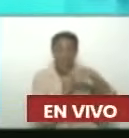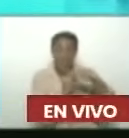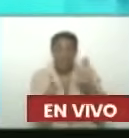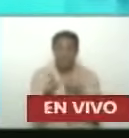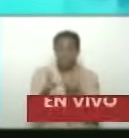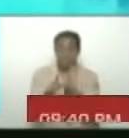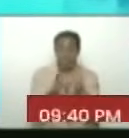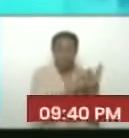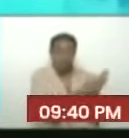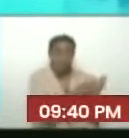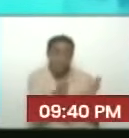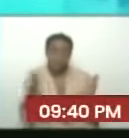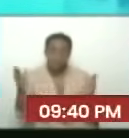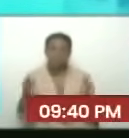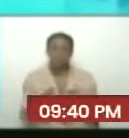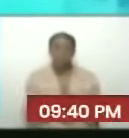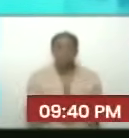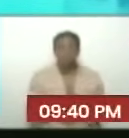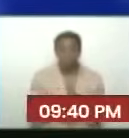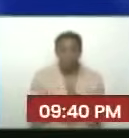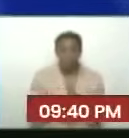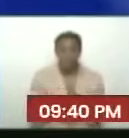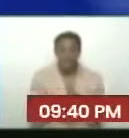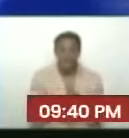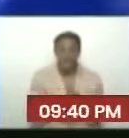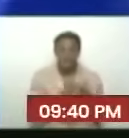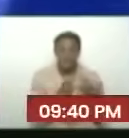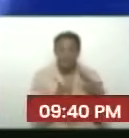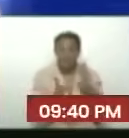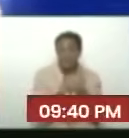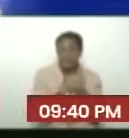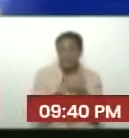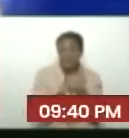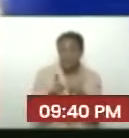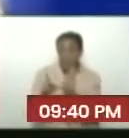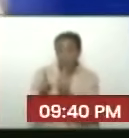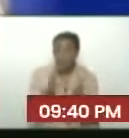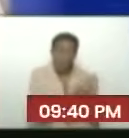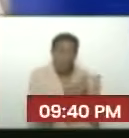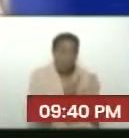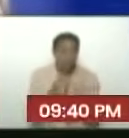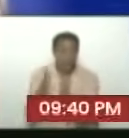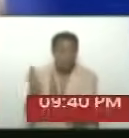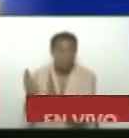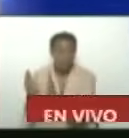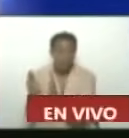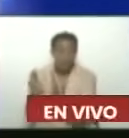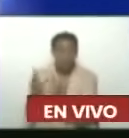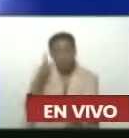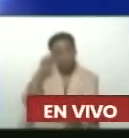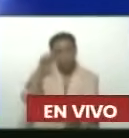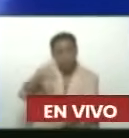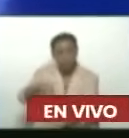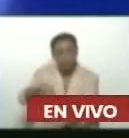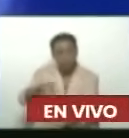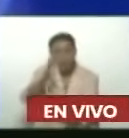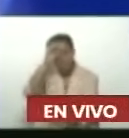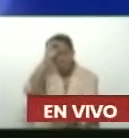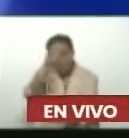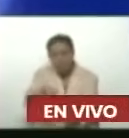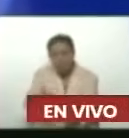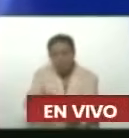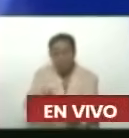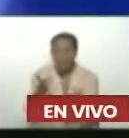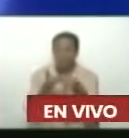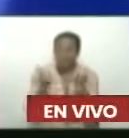y secundaria. Correcto. Bueno, el nivel secundario, y en realidad los tres niveles tienen como ejes nuestra escuela,